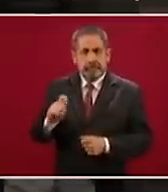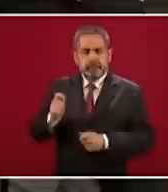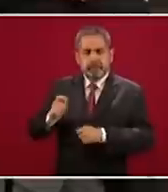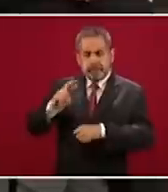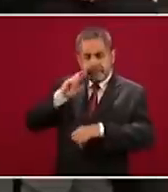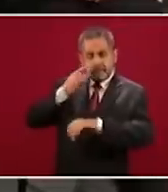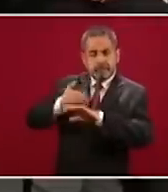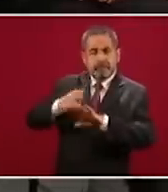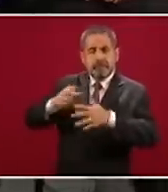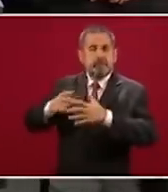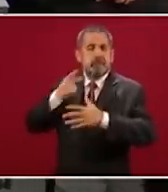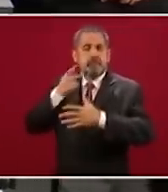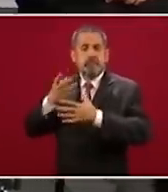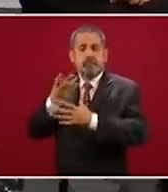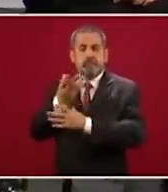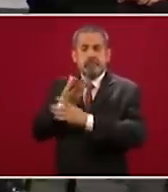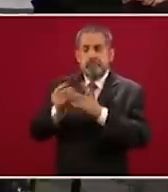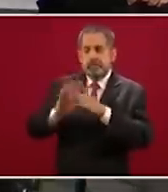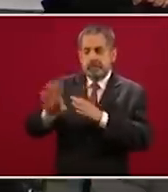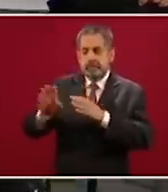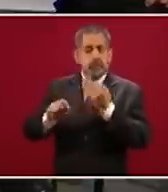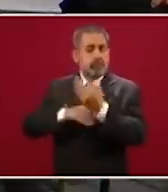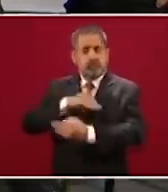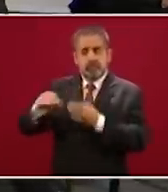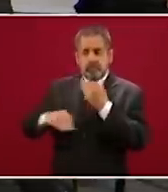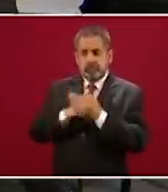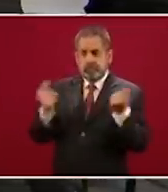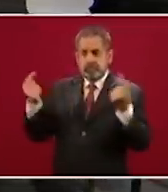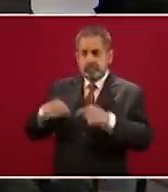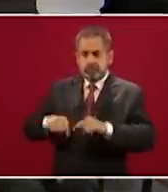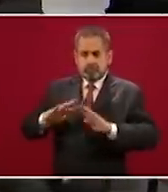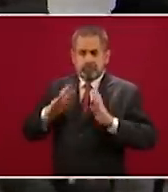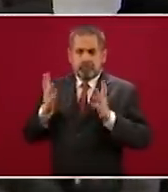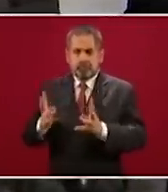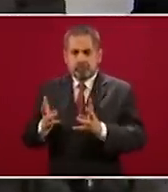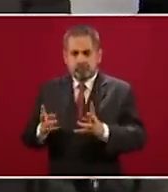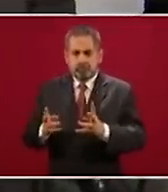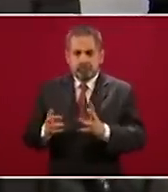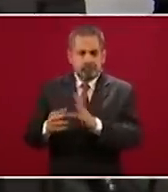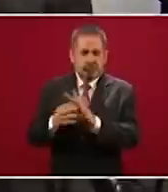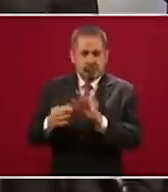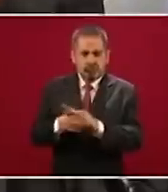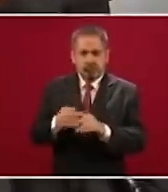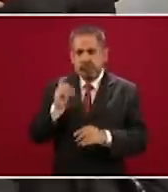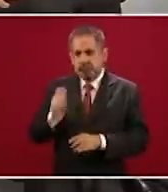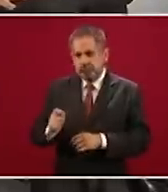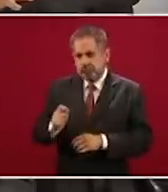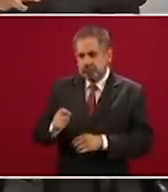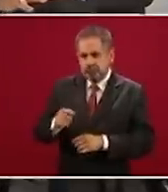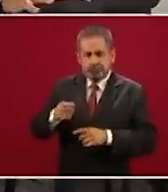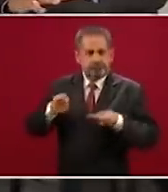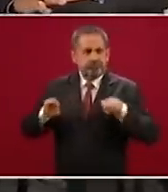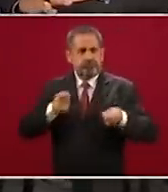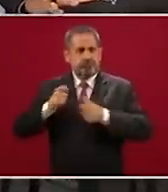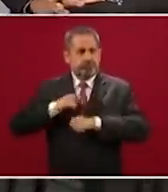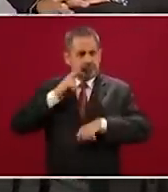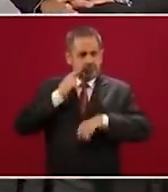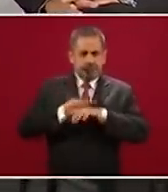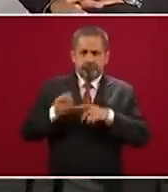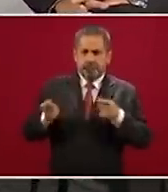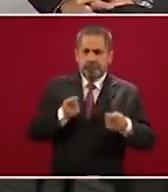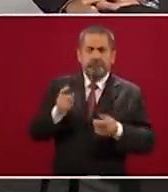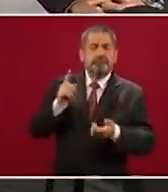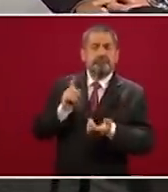responsable de la política migratoria, todos, pero los que están conduciendo